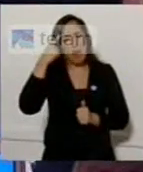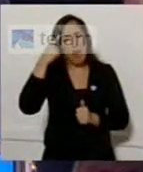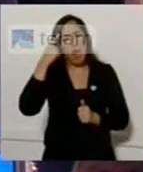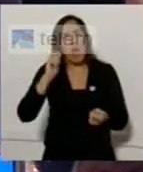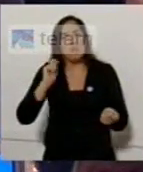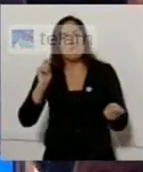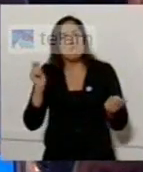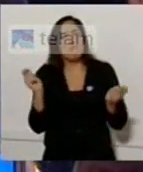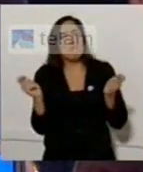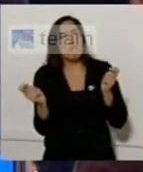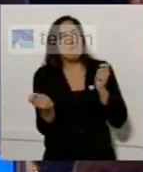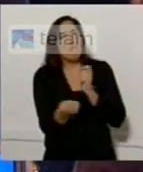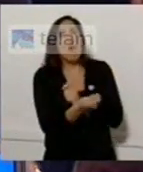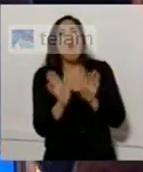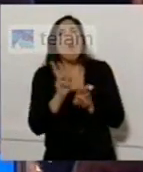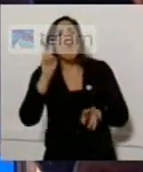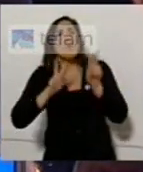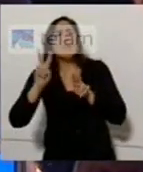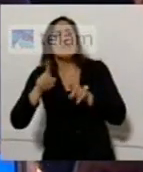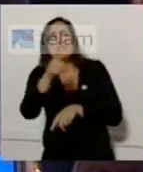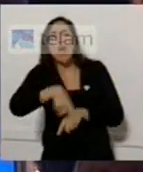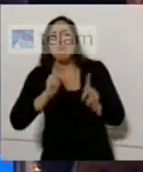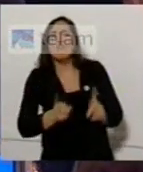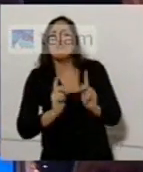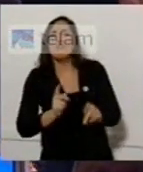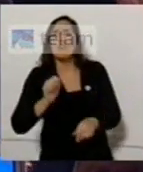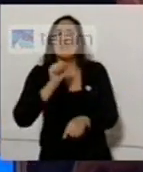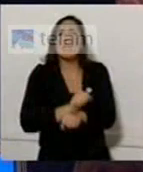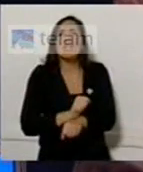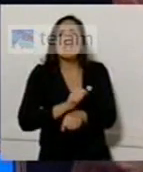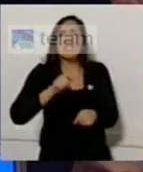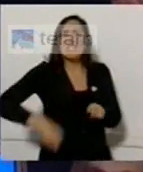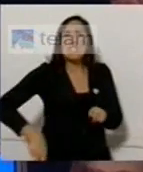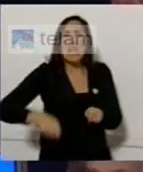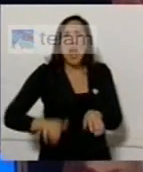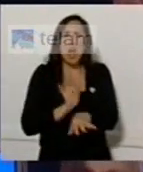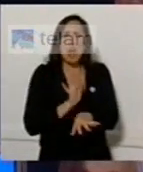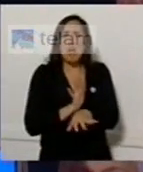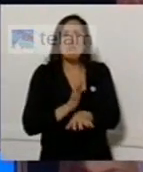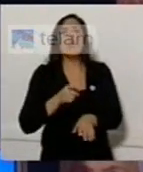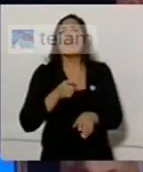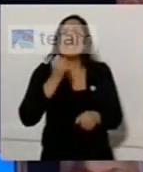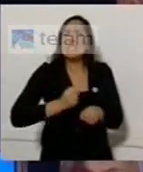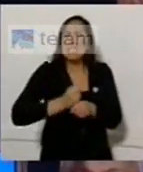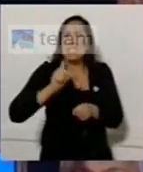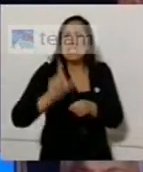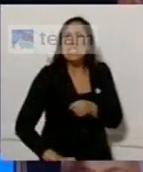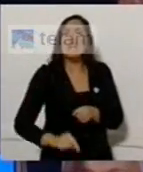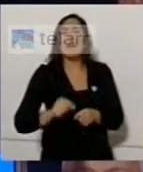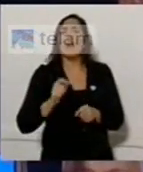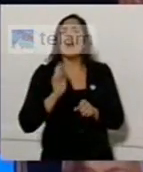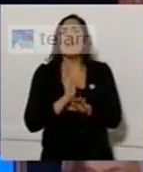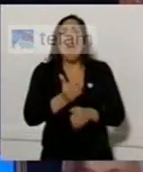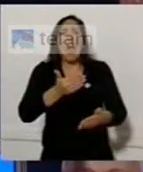un destino de esclavitud, un destino de atraso, y entonces había que destruir